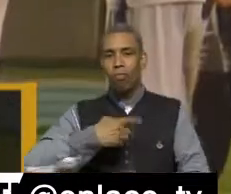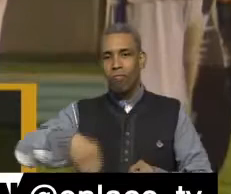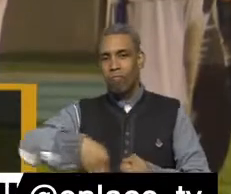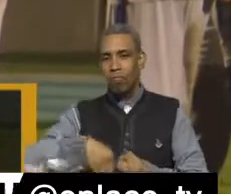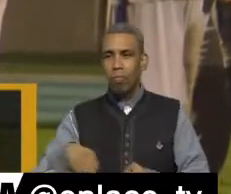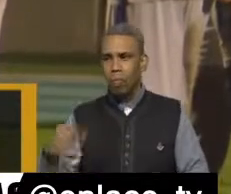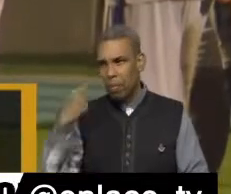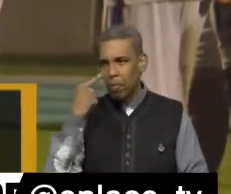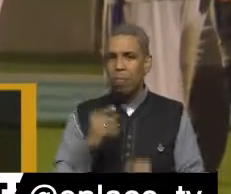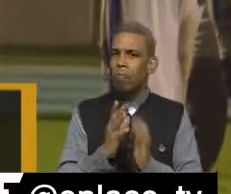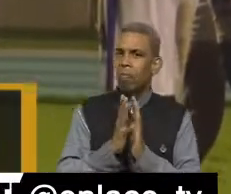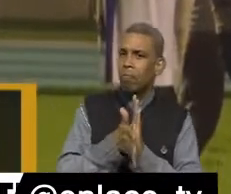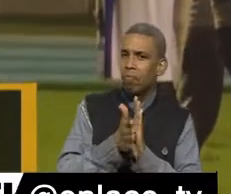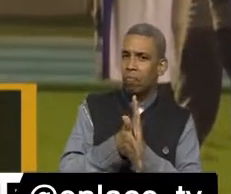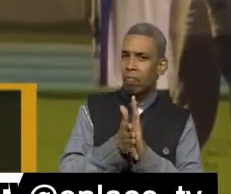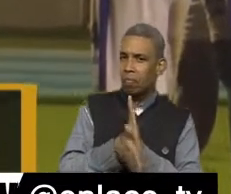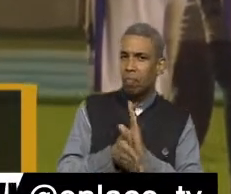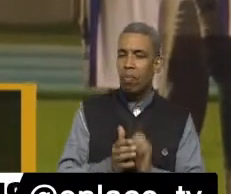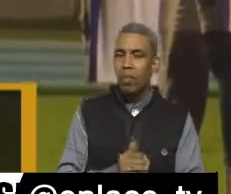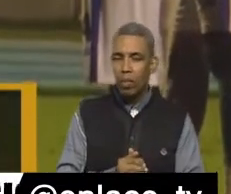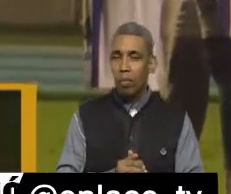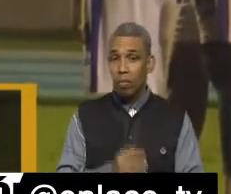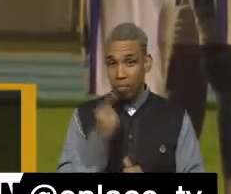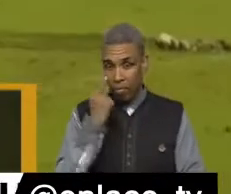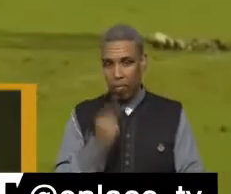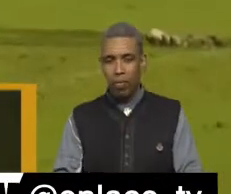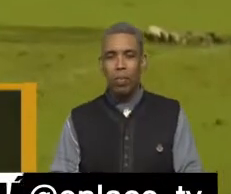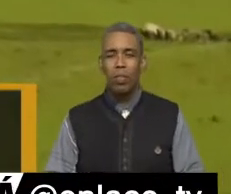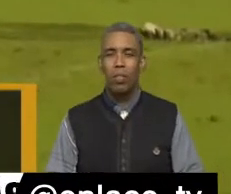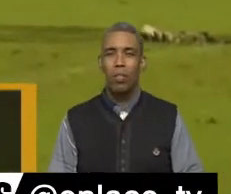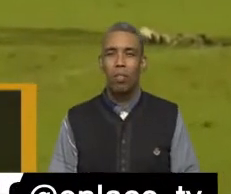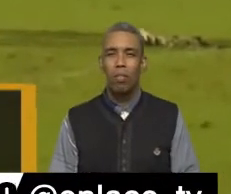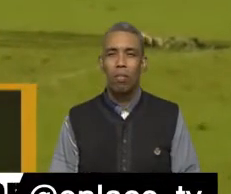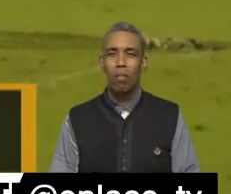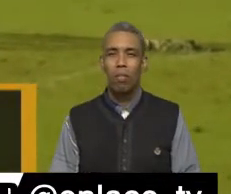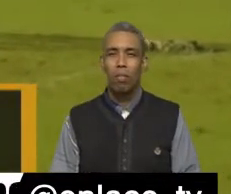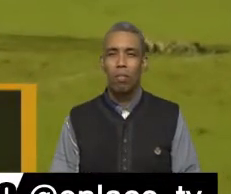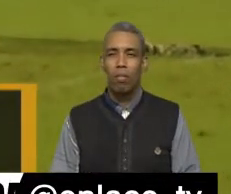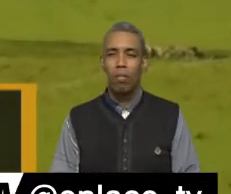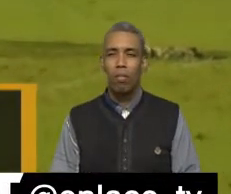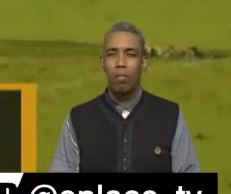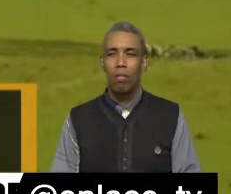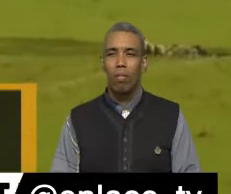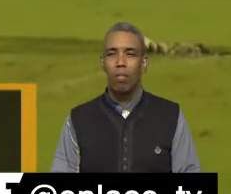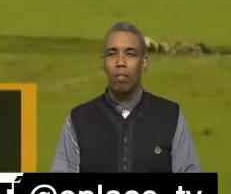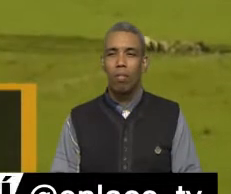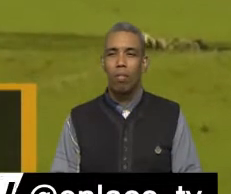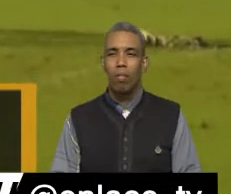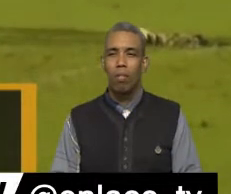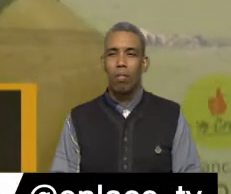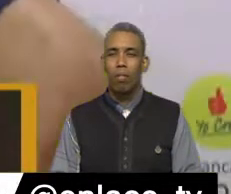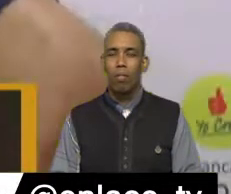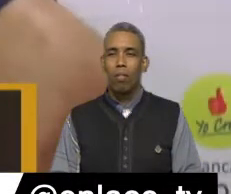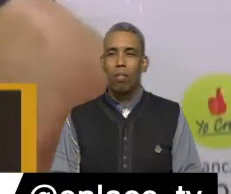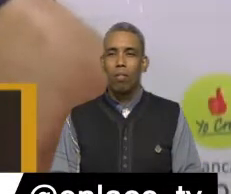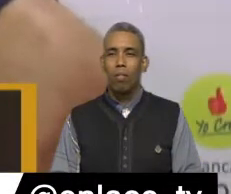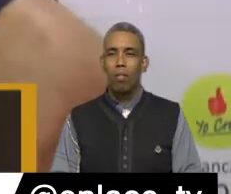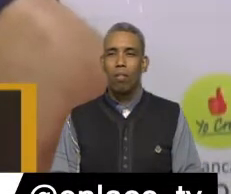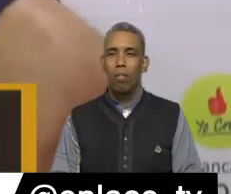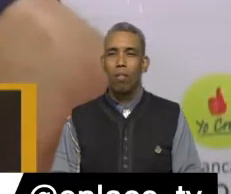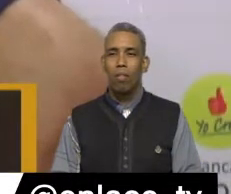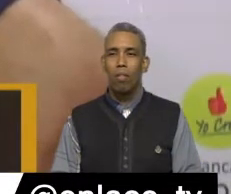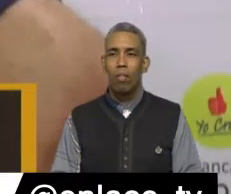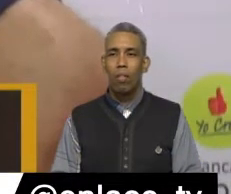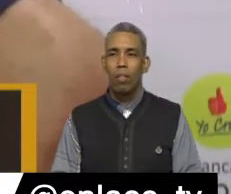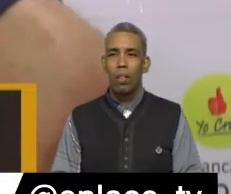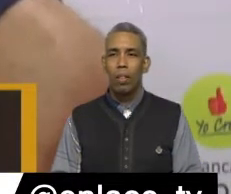un mensaje contundente a la afición para que crea en el equipo a pesar de no estar pasando por el mejor momento. Trabajaremos de una forma muy ardua